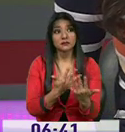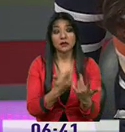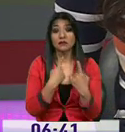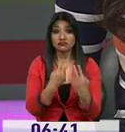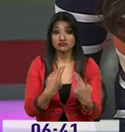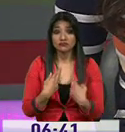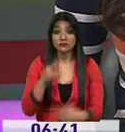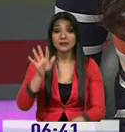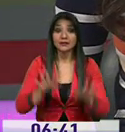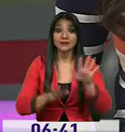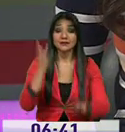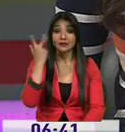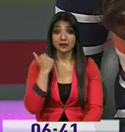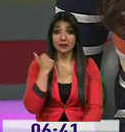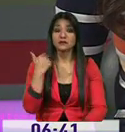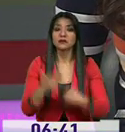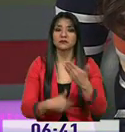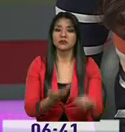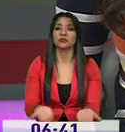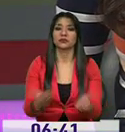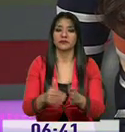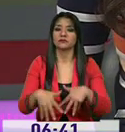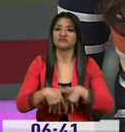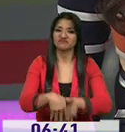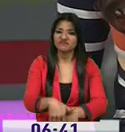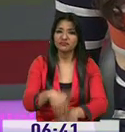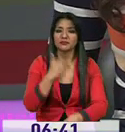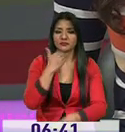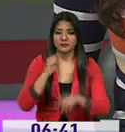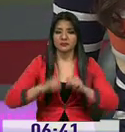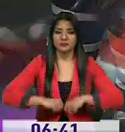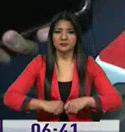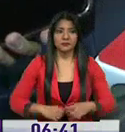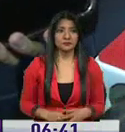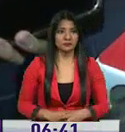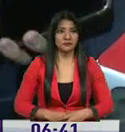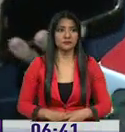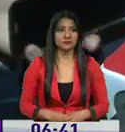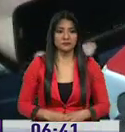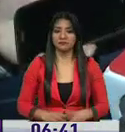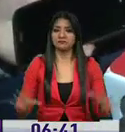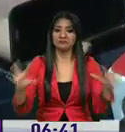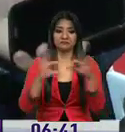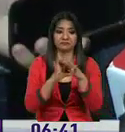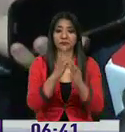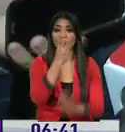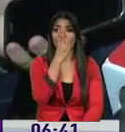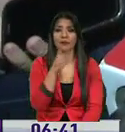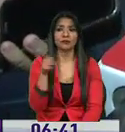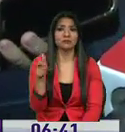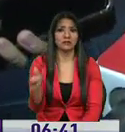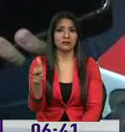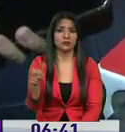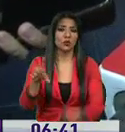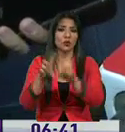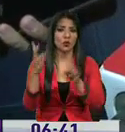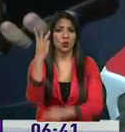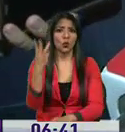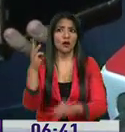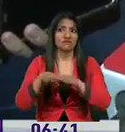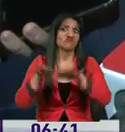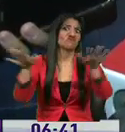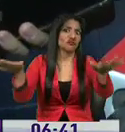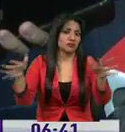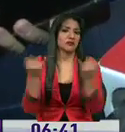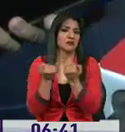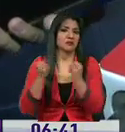días planteados antes de volver a tomar medidas. No depende de ningún espectro, son plataformas digitales que están en el aire y que